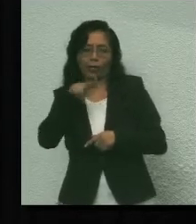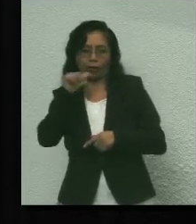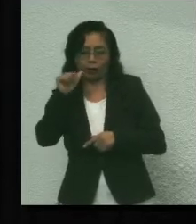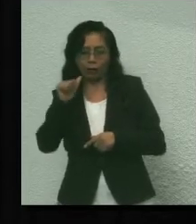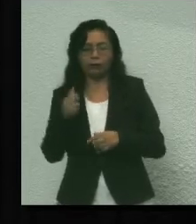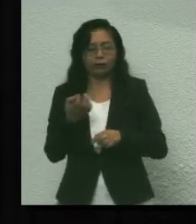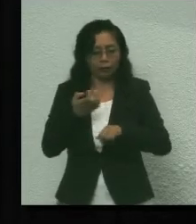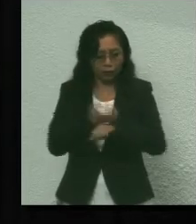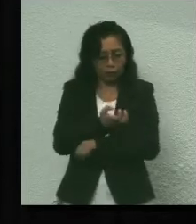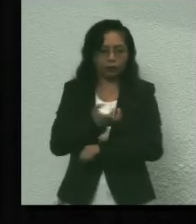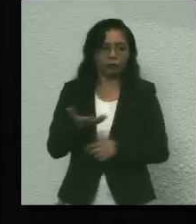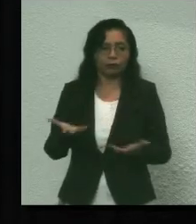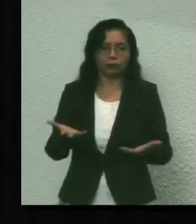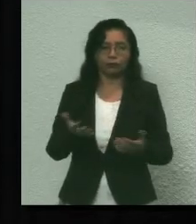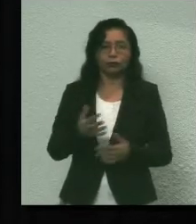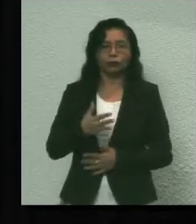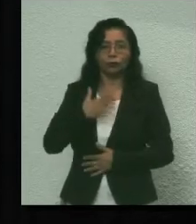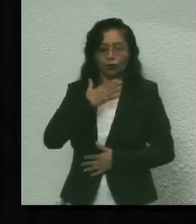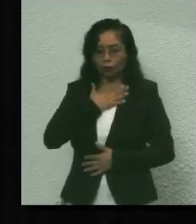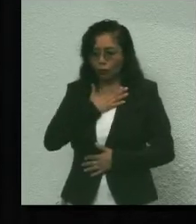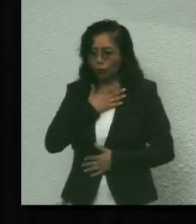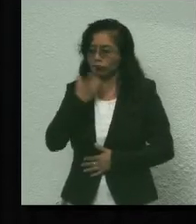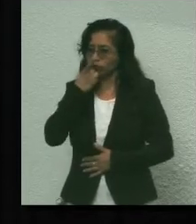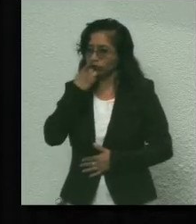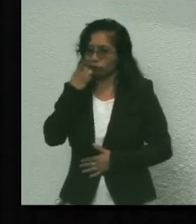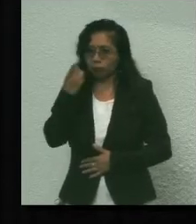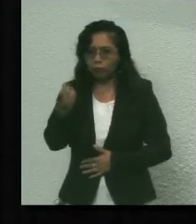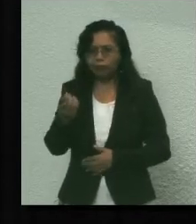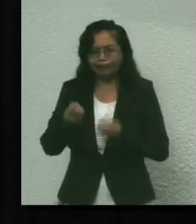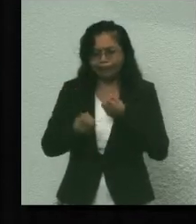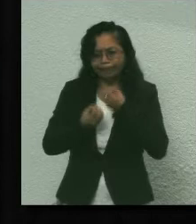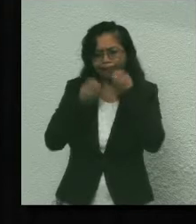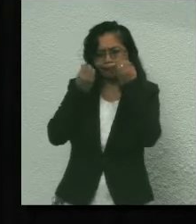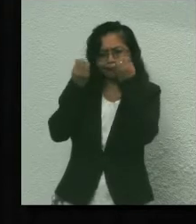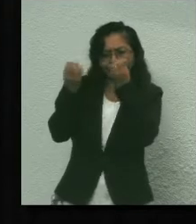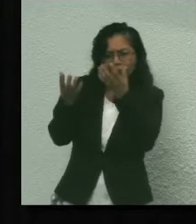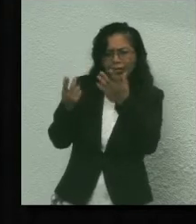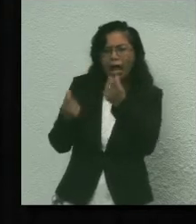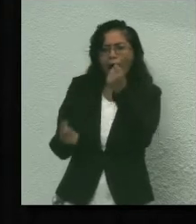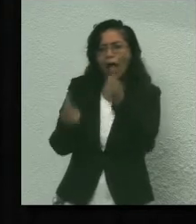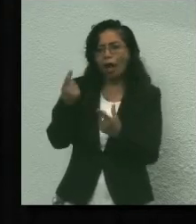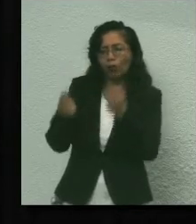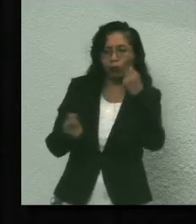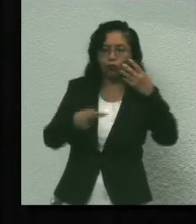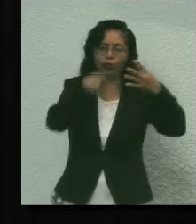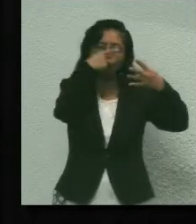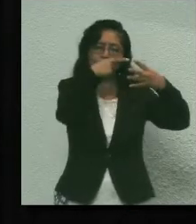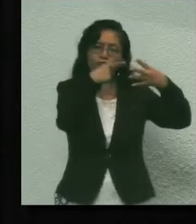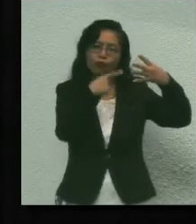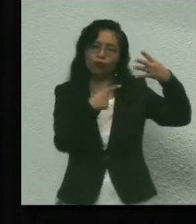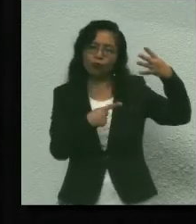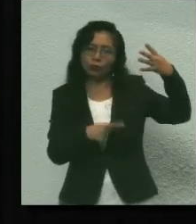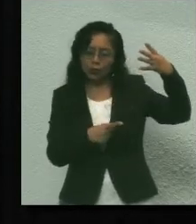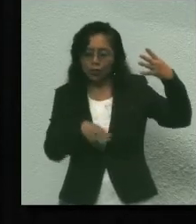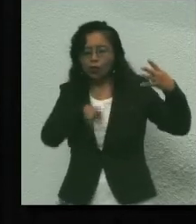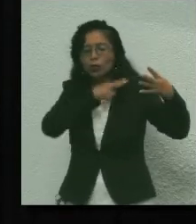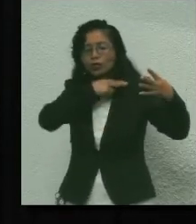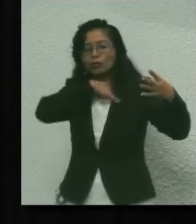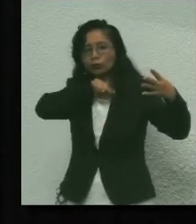estado me permito manifestar algunas precisiones sobre lo que desde nuestra perspectiva